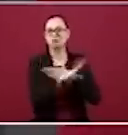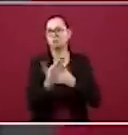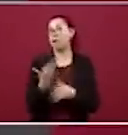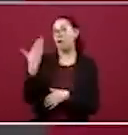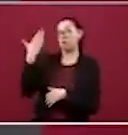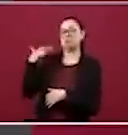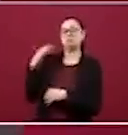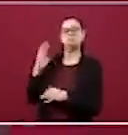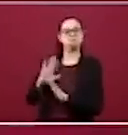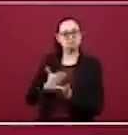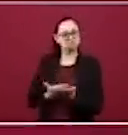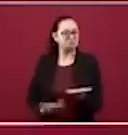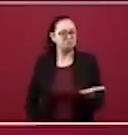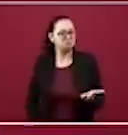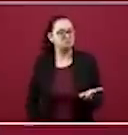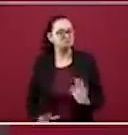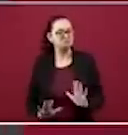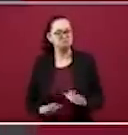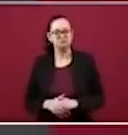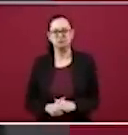A veces los buenos técnicos